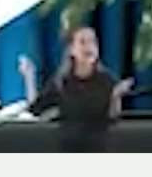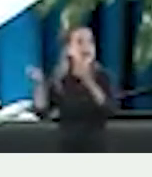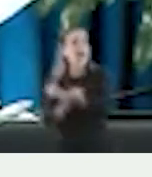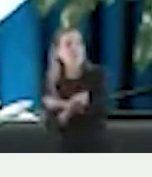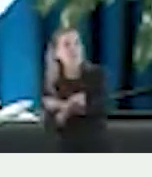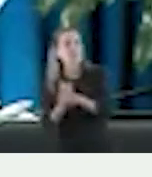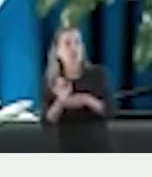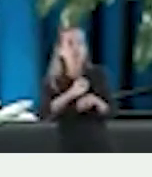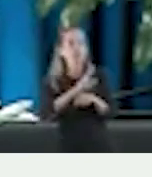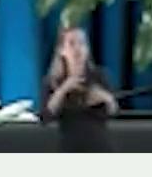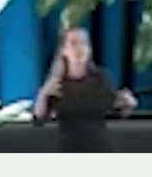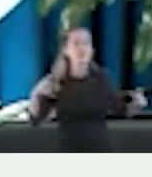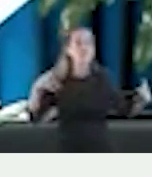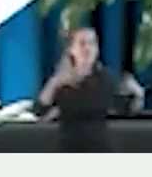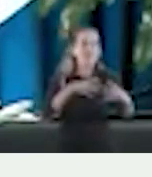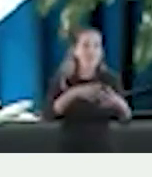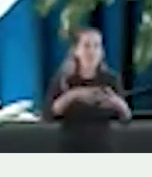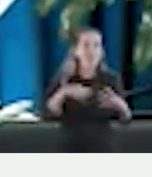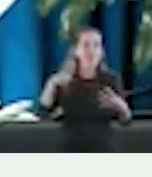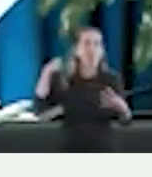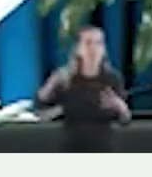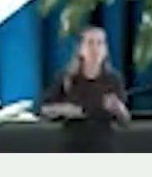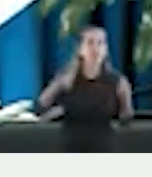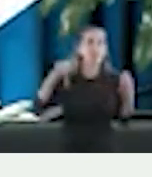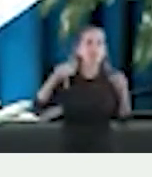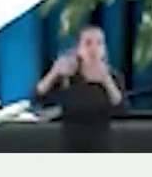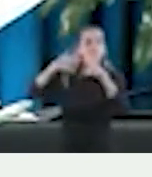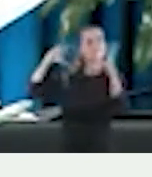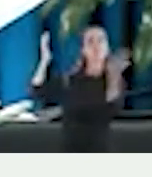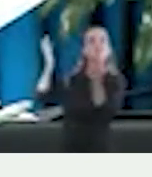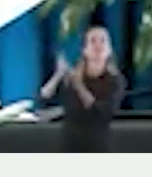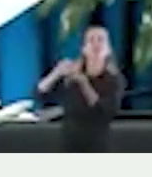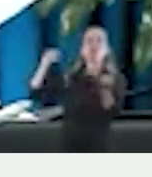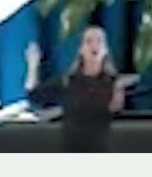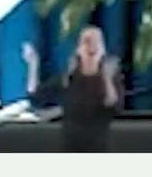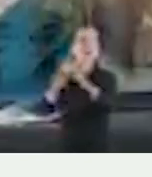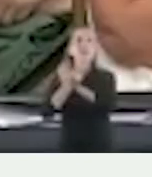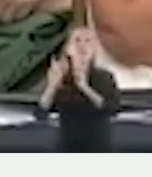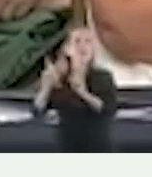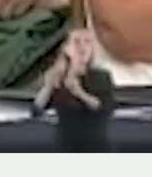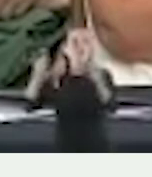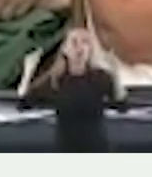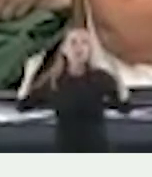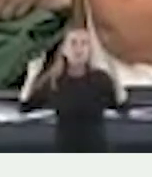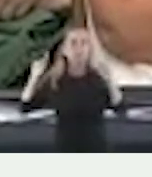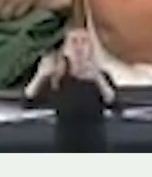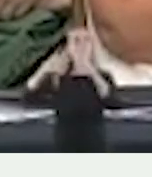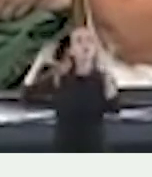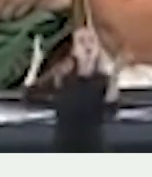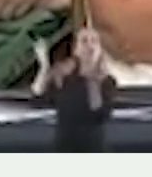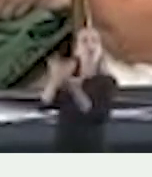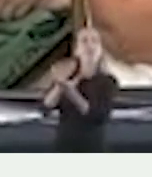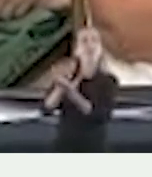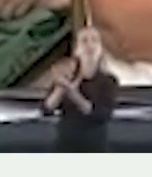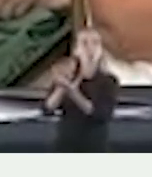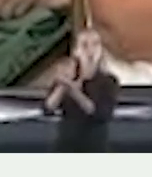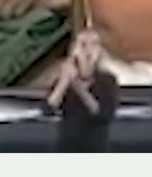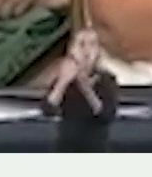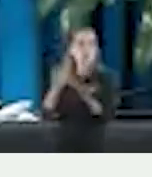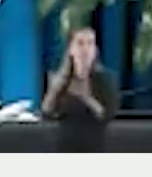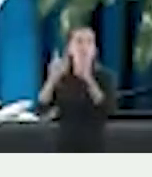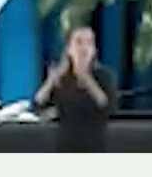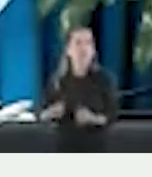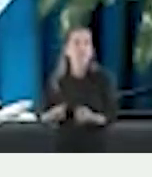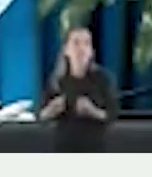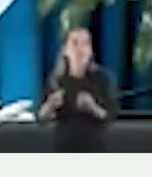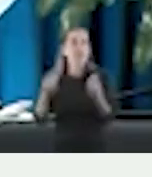Después de la pandemia, la globalización no funciona tal como funcionaba. La globalización también dejó en evidencia las